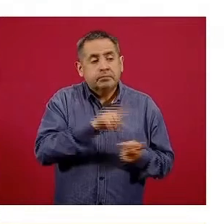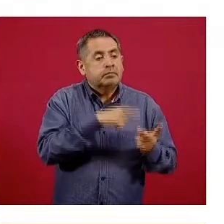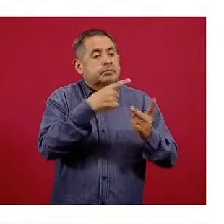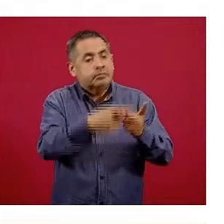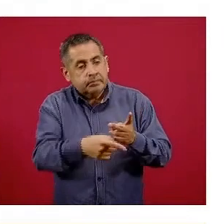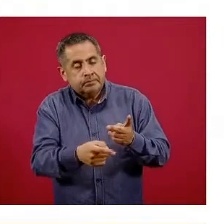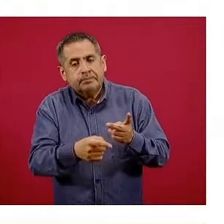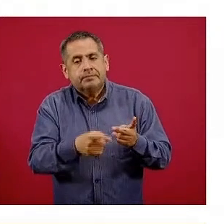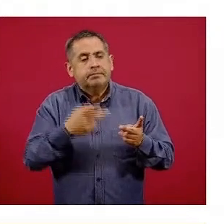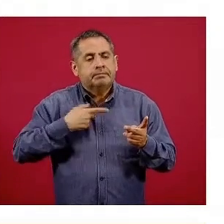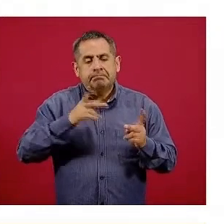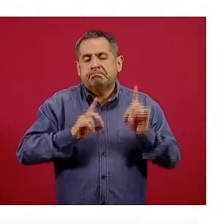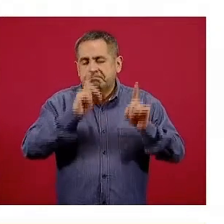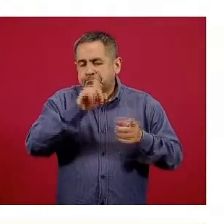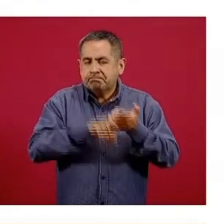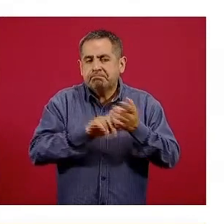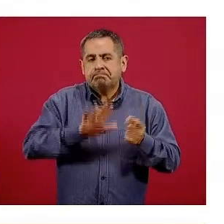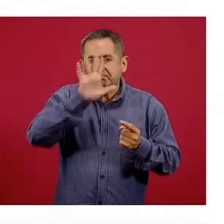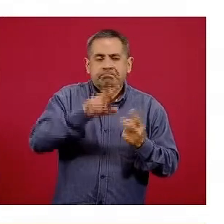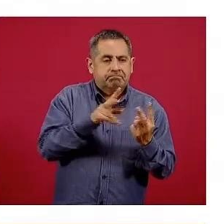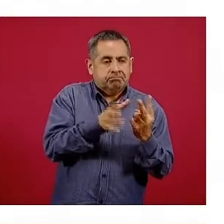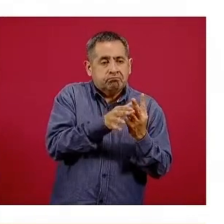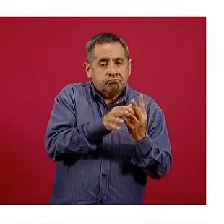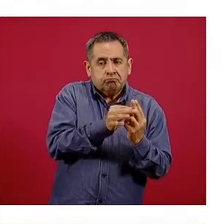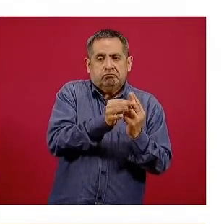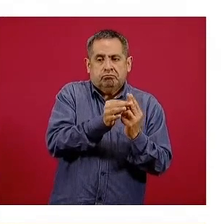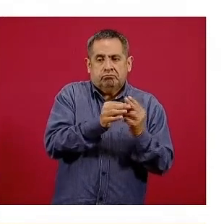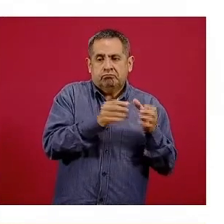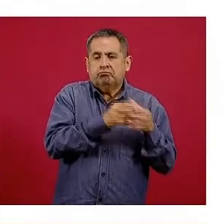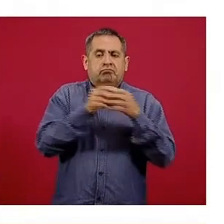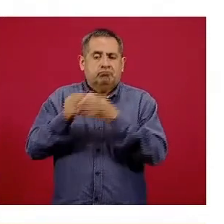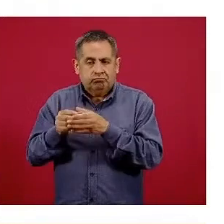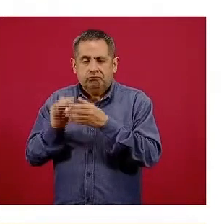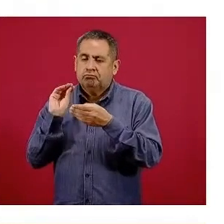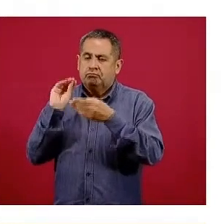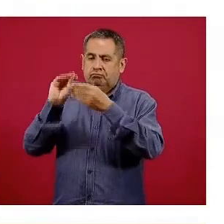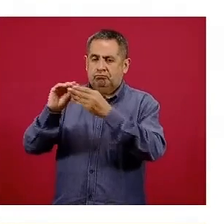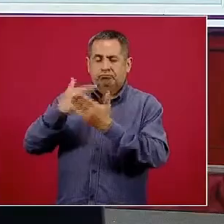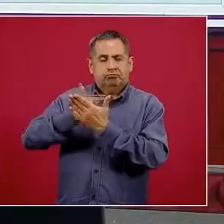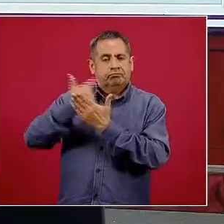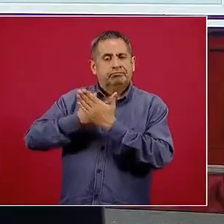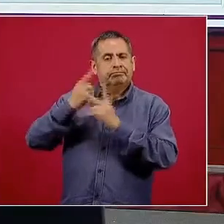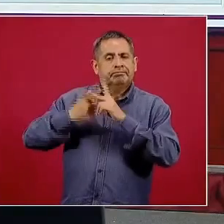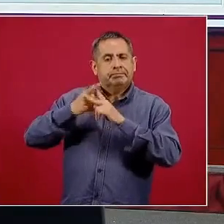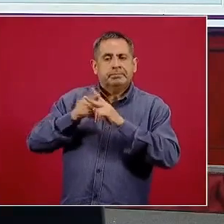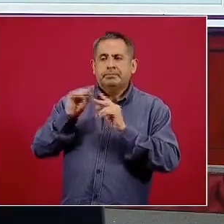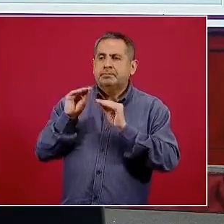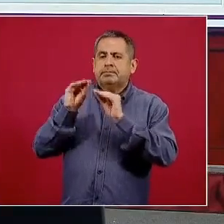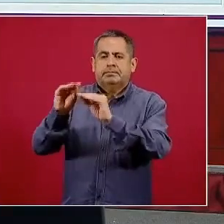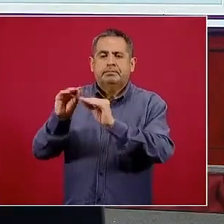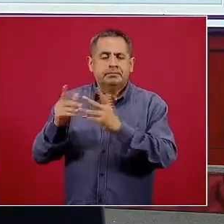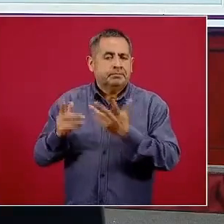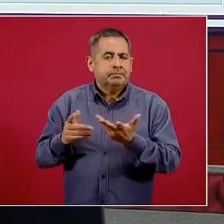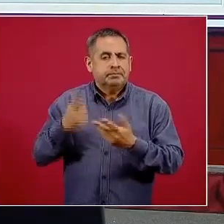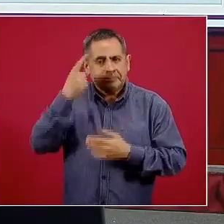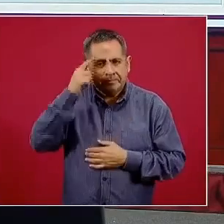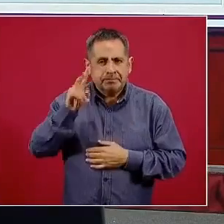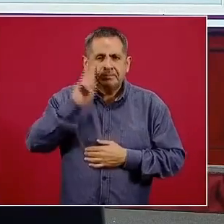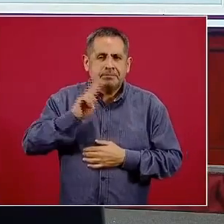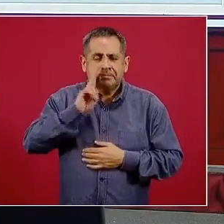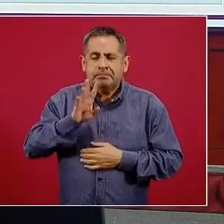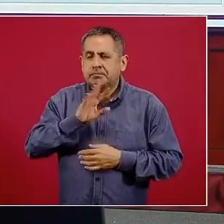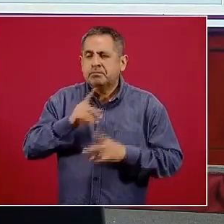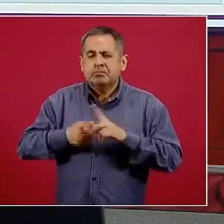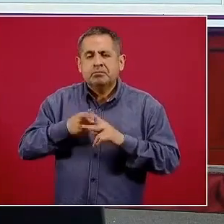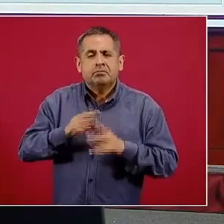resultado, sino que integra también ahora a estos dos nuevos grupos sin muestra o con muestra sin posibilidad de resultados, para poder hacer